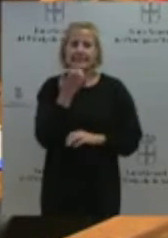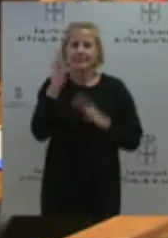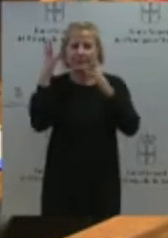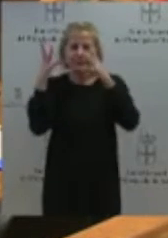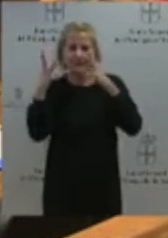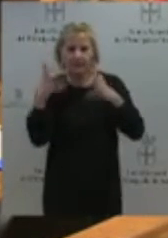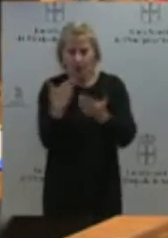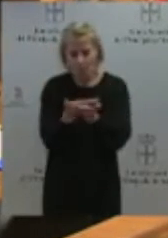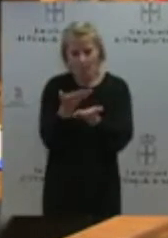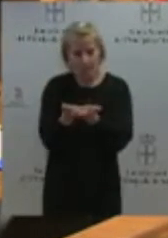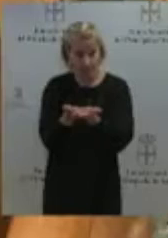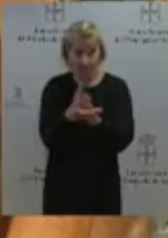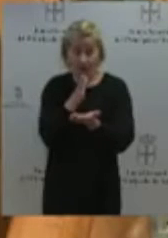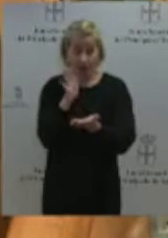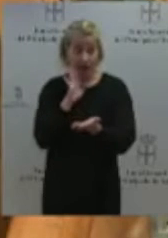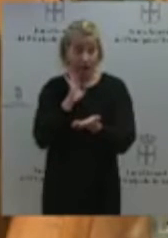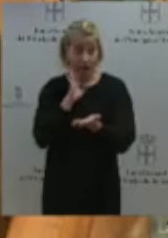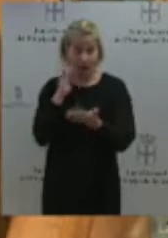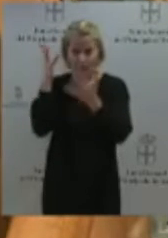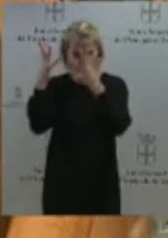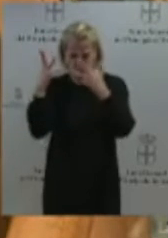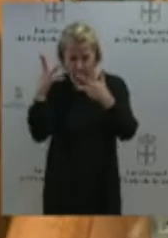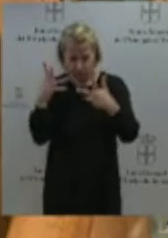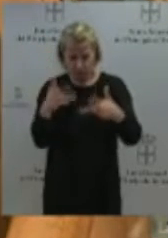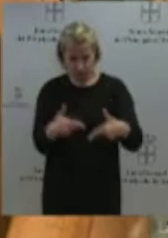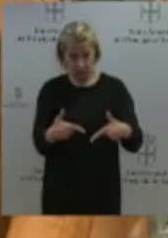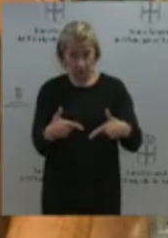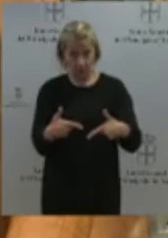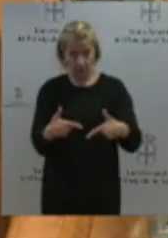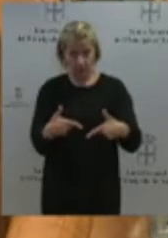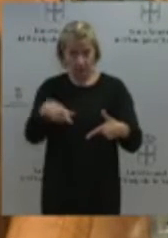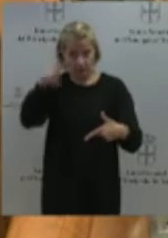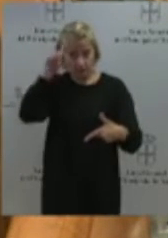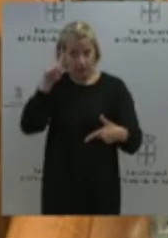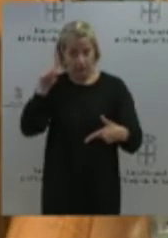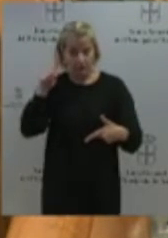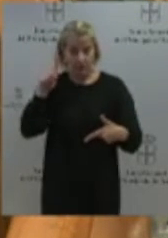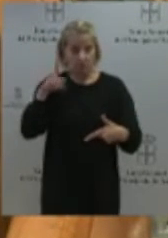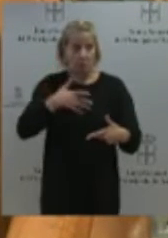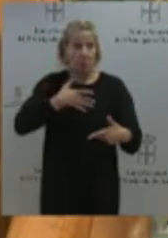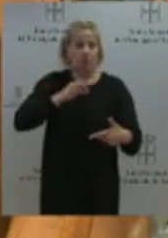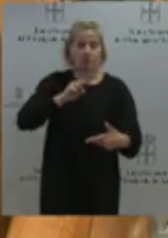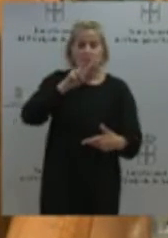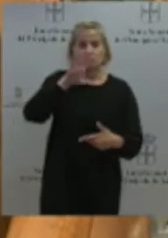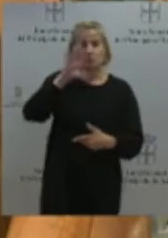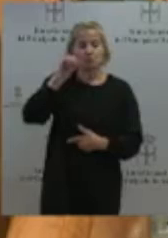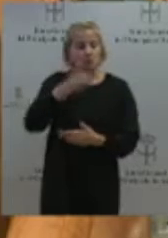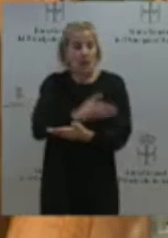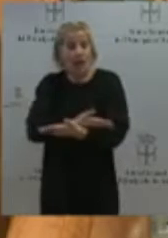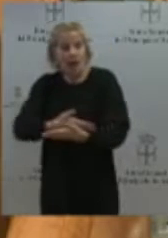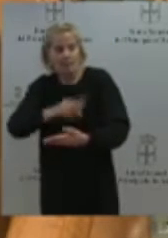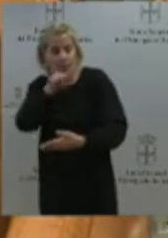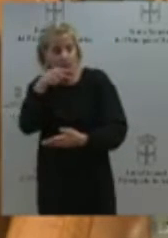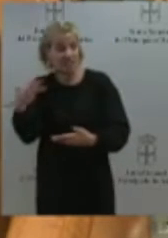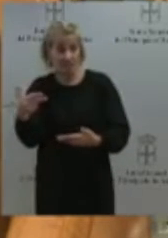de todo lo que pidió, no sé, igual superarían los 250 millones de euros. Y mi pregunta es, ¿y eso